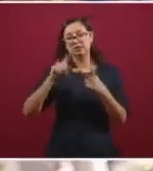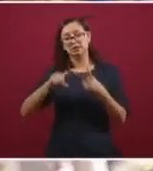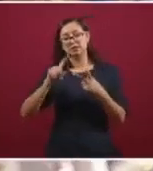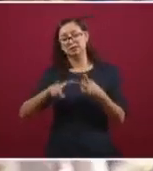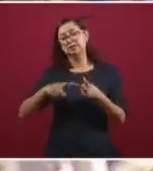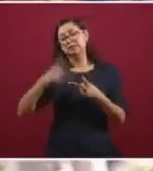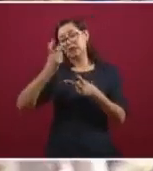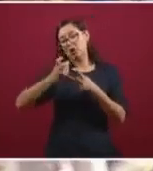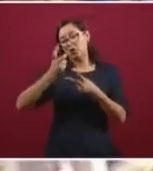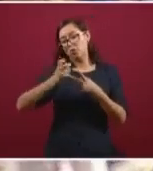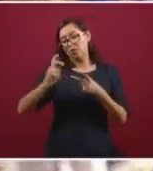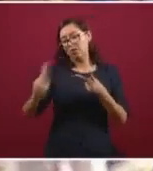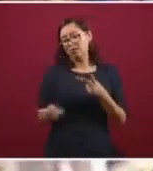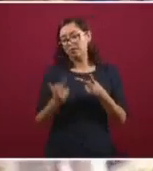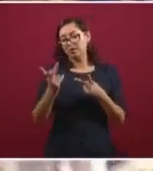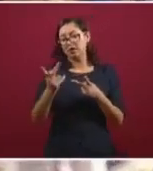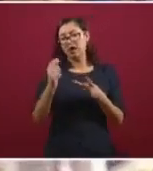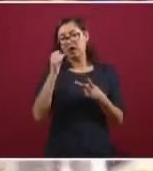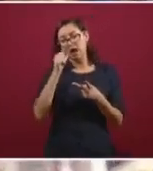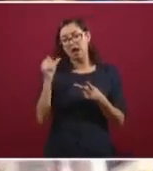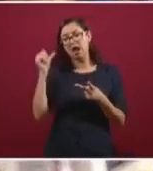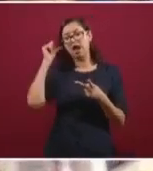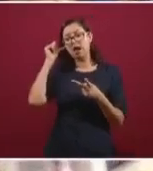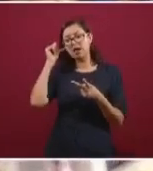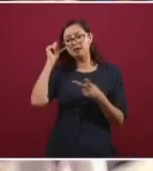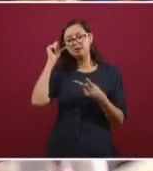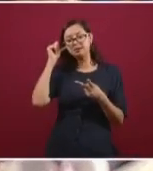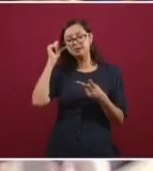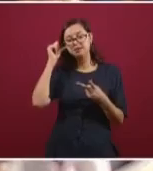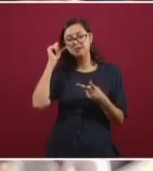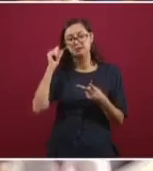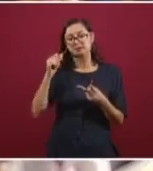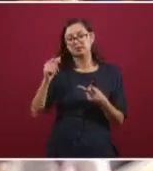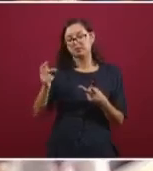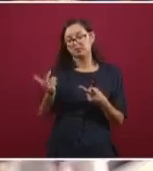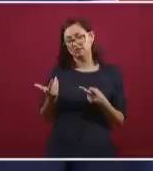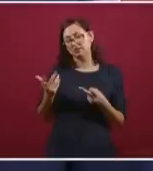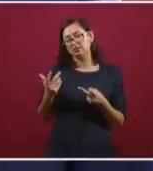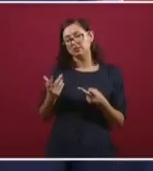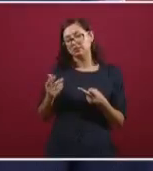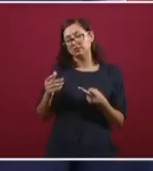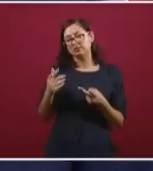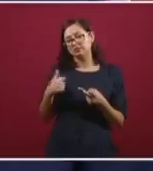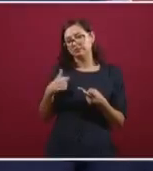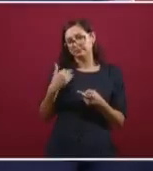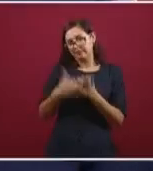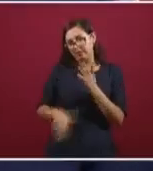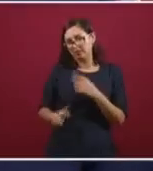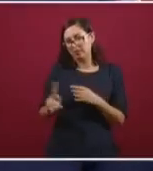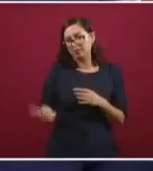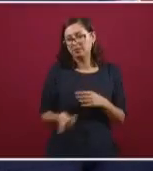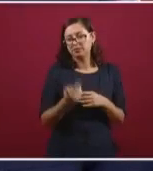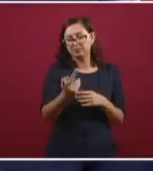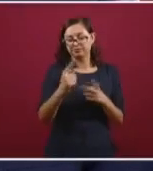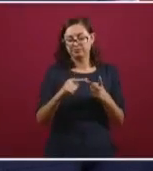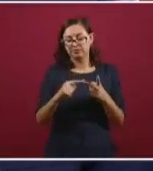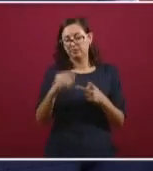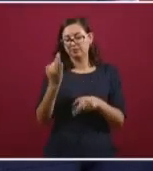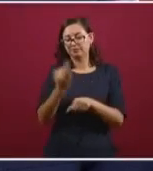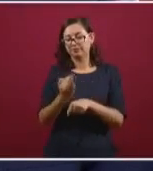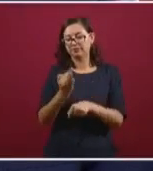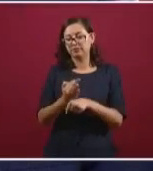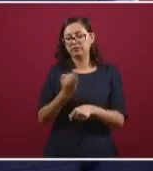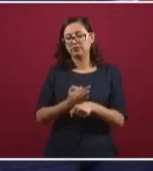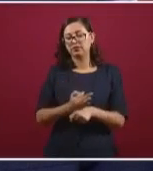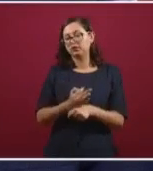este mes quedó pendiente de ayer, ¿no? Por eso me permito preguntarle. Este mes se va a publicar, tal vez usted